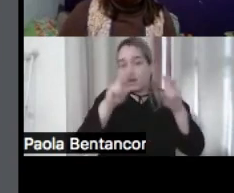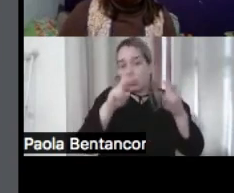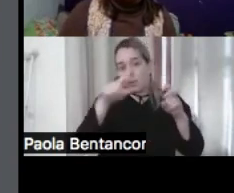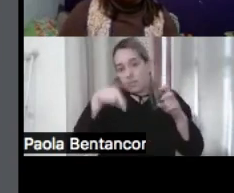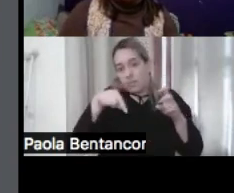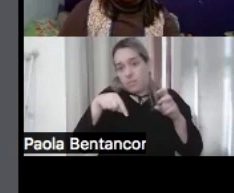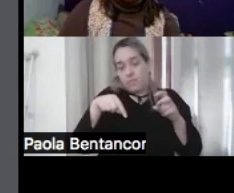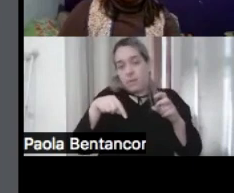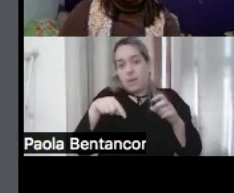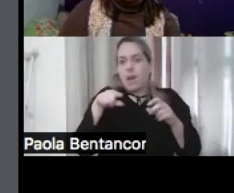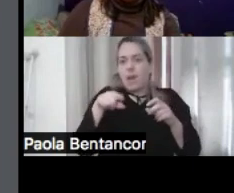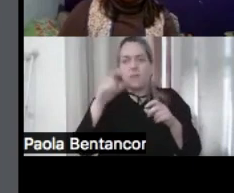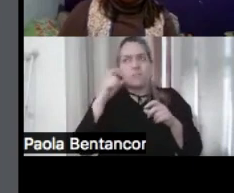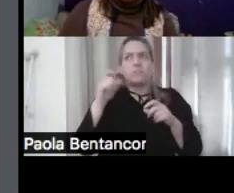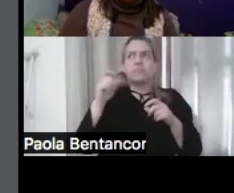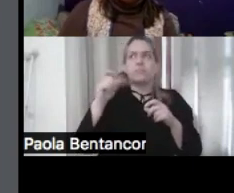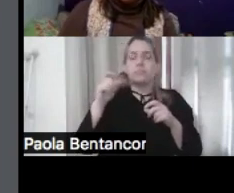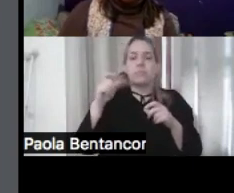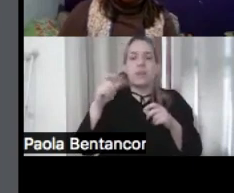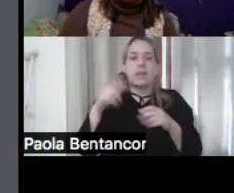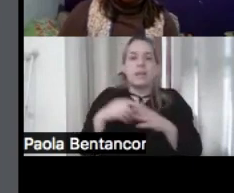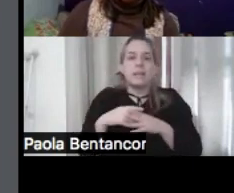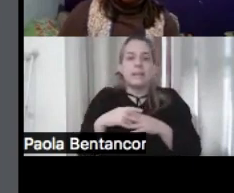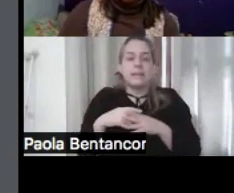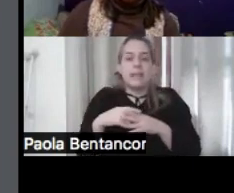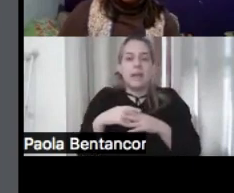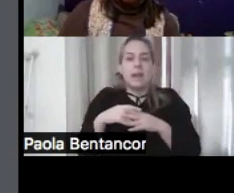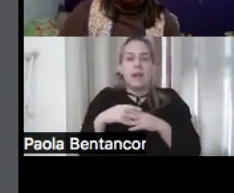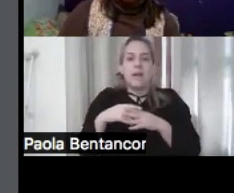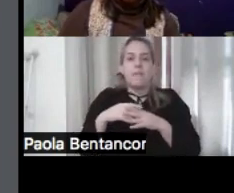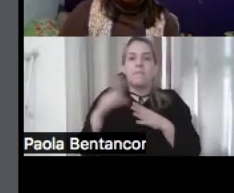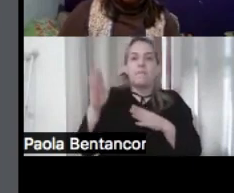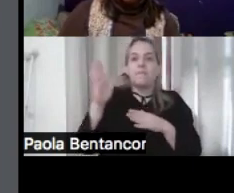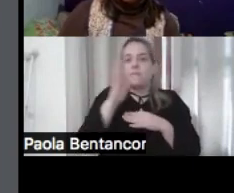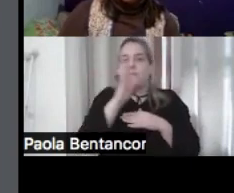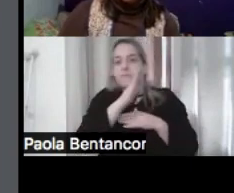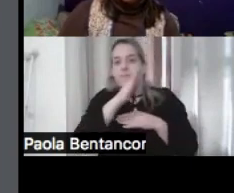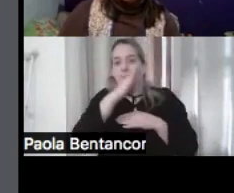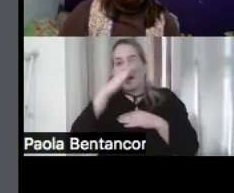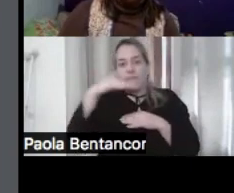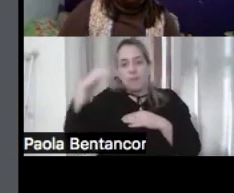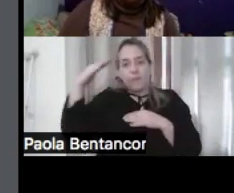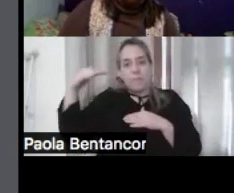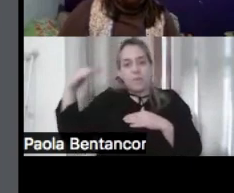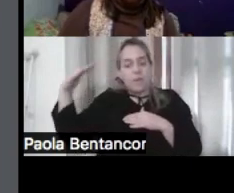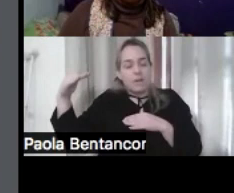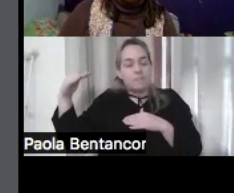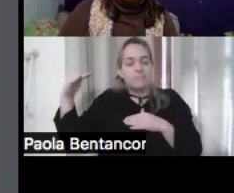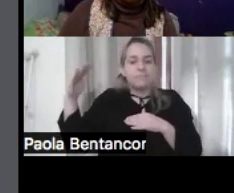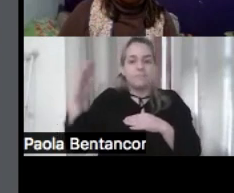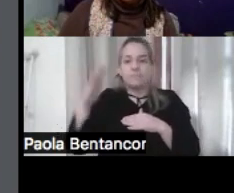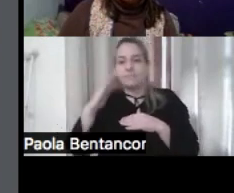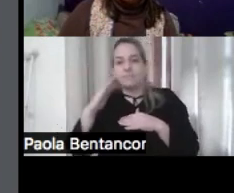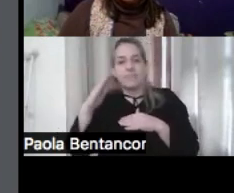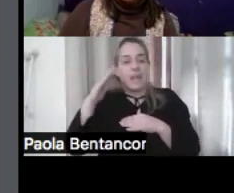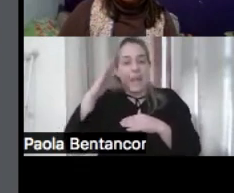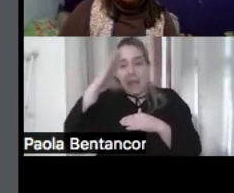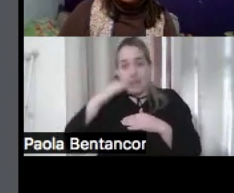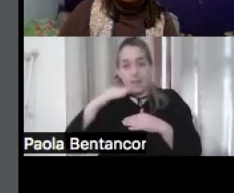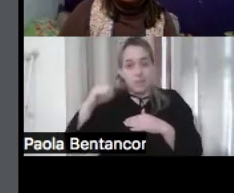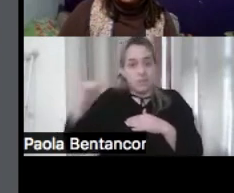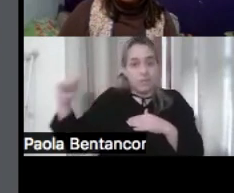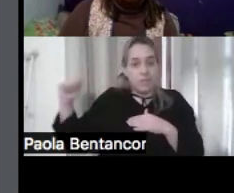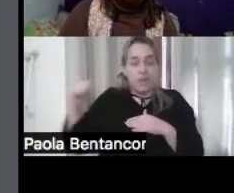pasado la esquizofrenia y el trastorno bipolar estaban caratulados como de riesgo muy alto para